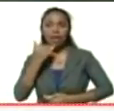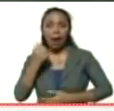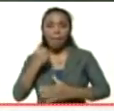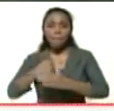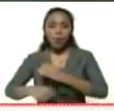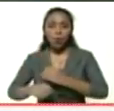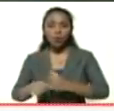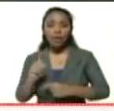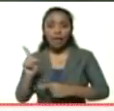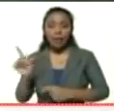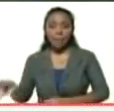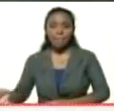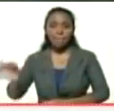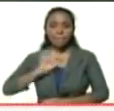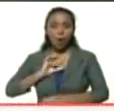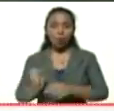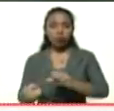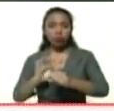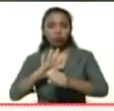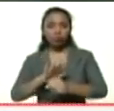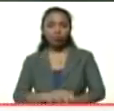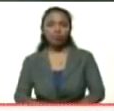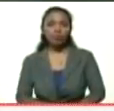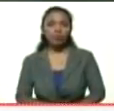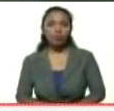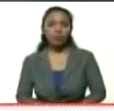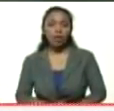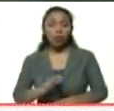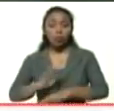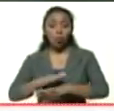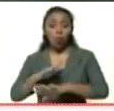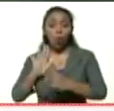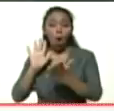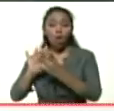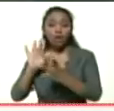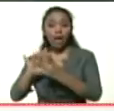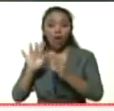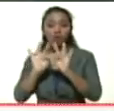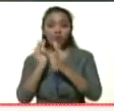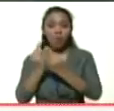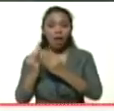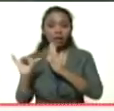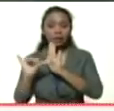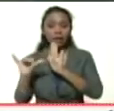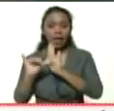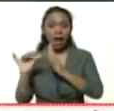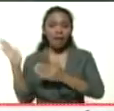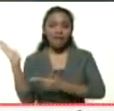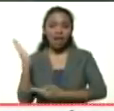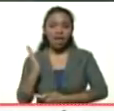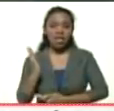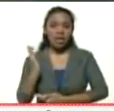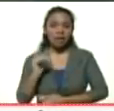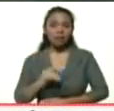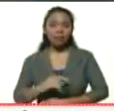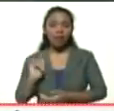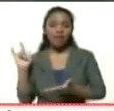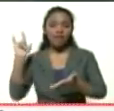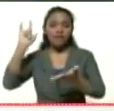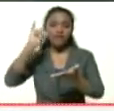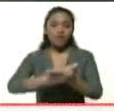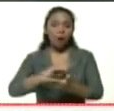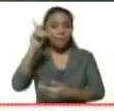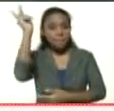resultó infectada por COVID-19 por contacto con un familiar cercano que venía que viajó al